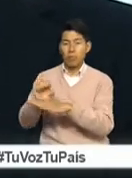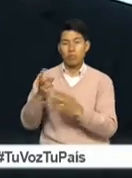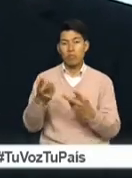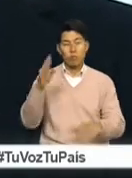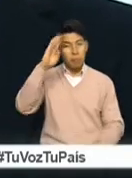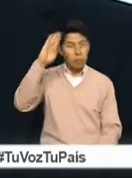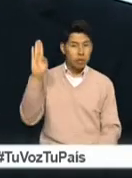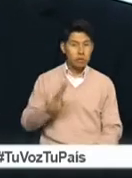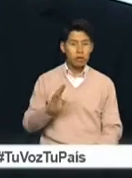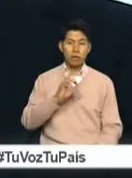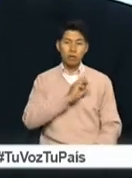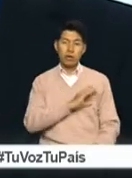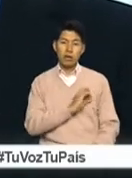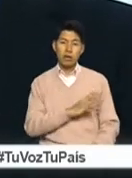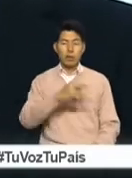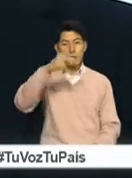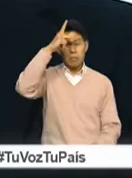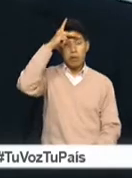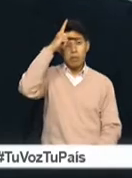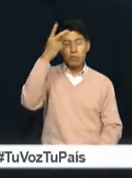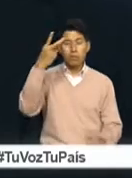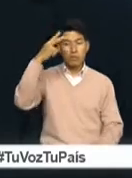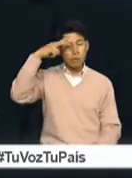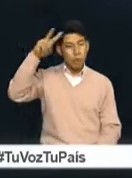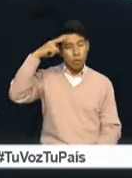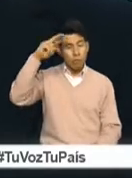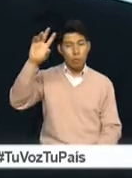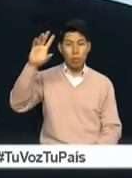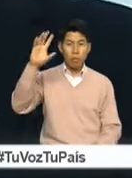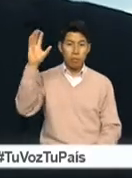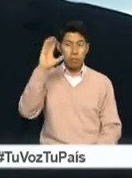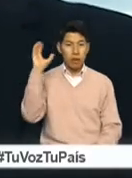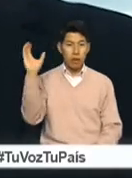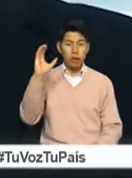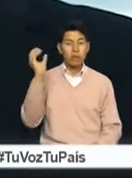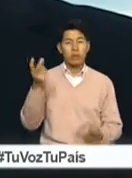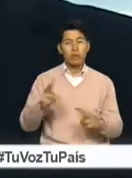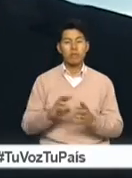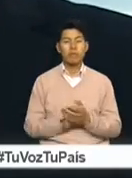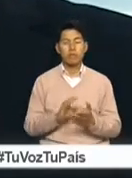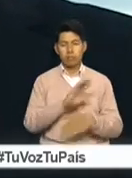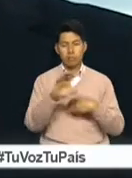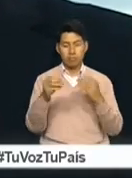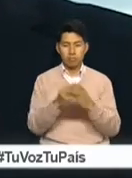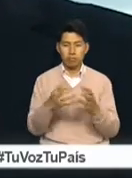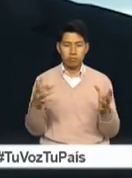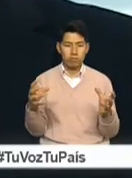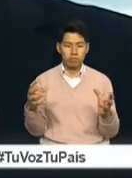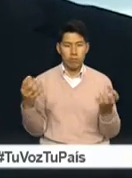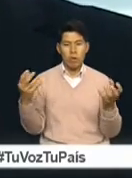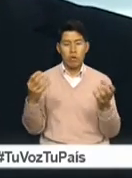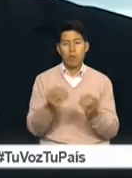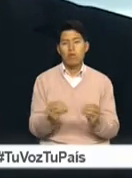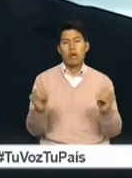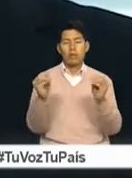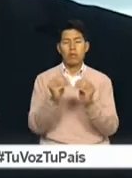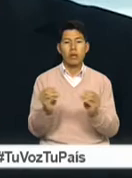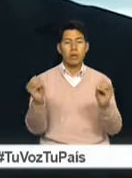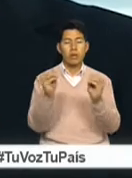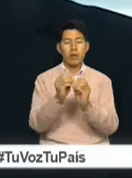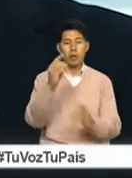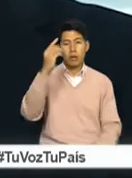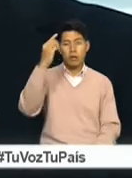perú colombia y méjico el objetivo de zuma es principalmente mejorar la toma de decisiones